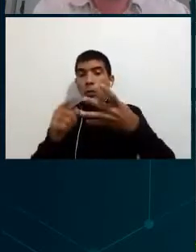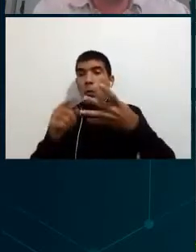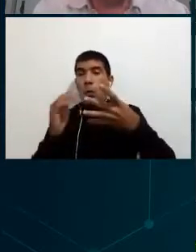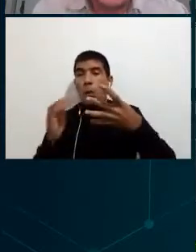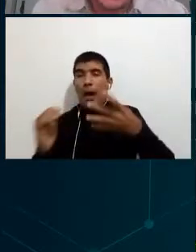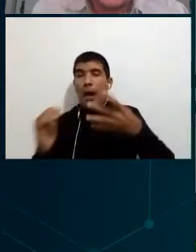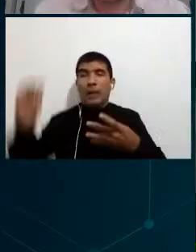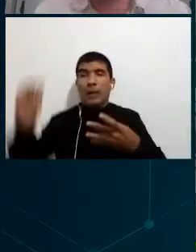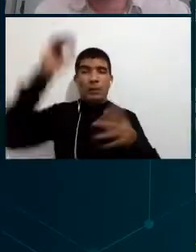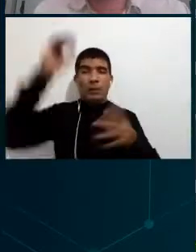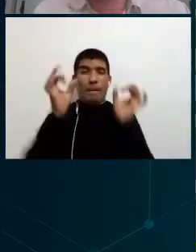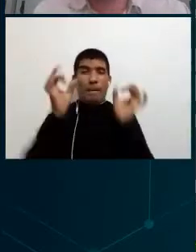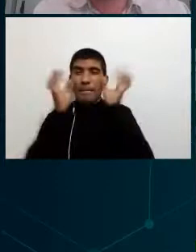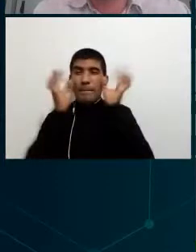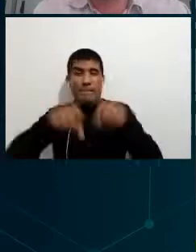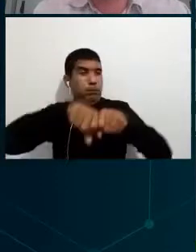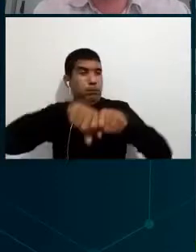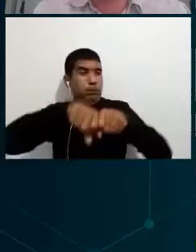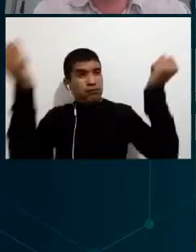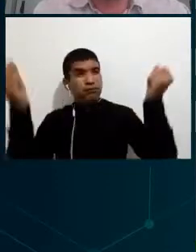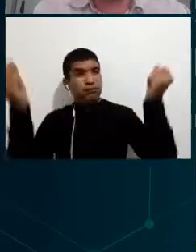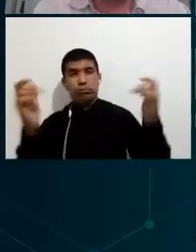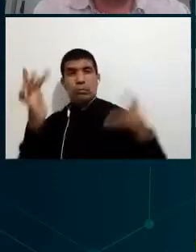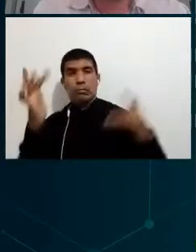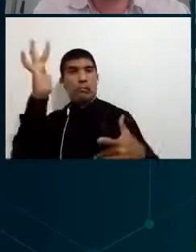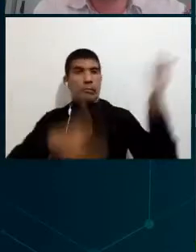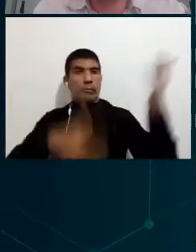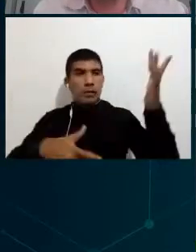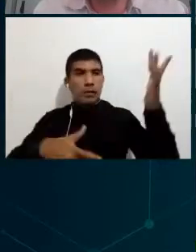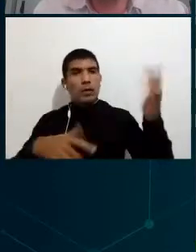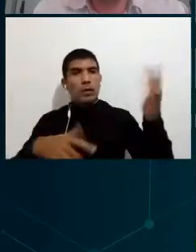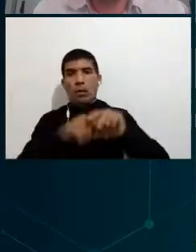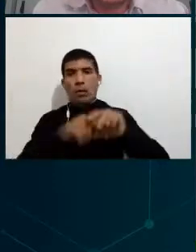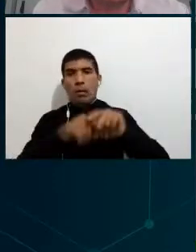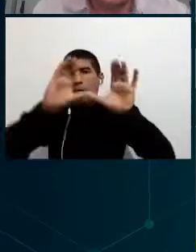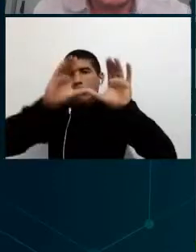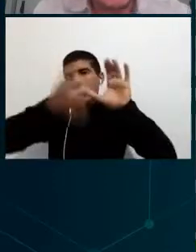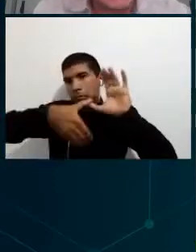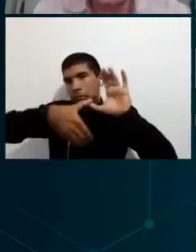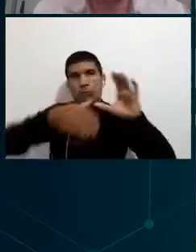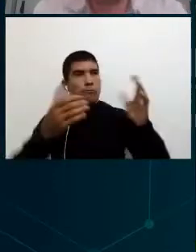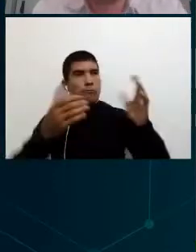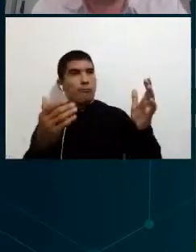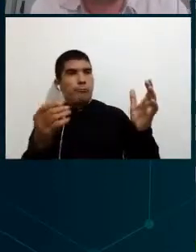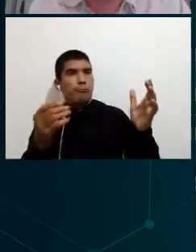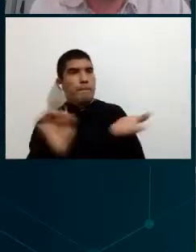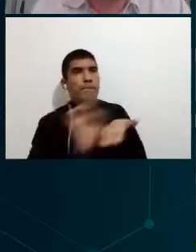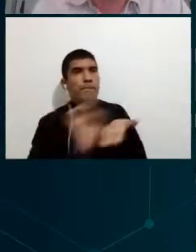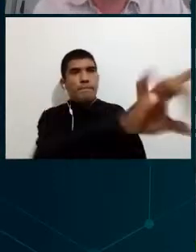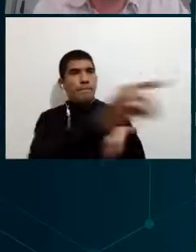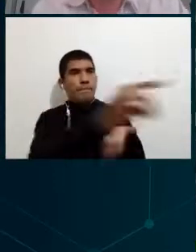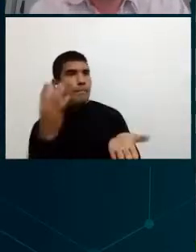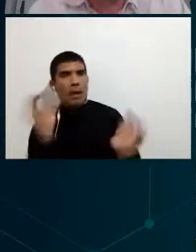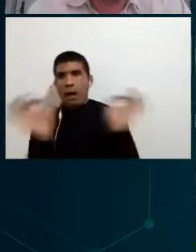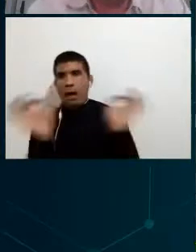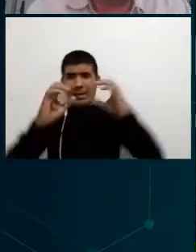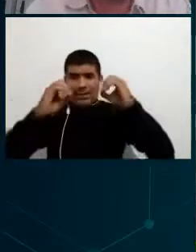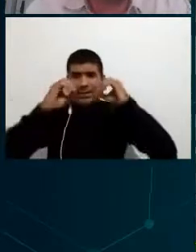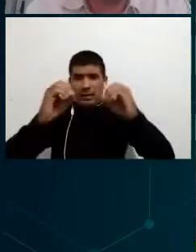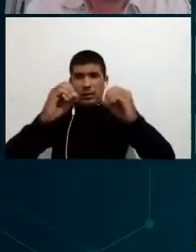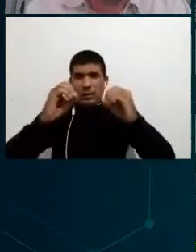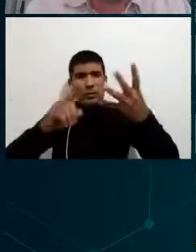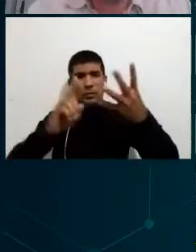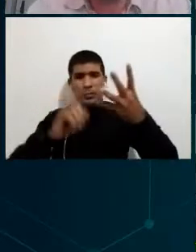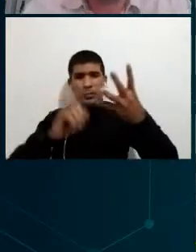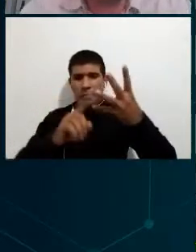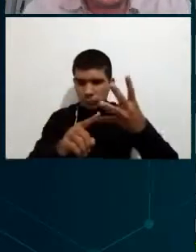MPLS, pérdida de comunicación entre los relés y el MPLS pues inmediato al cual se conecta, y